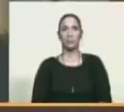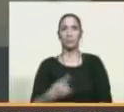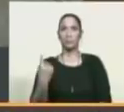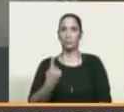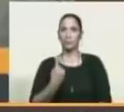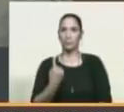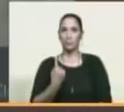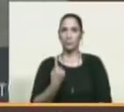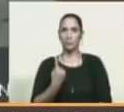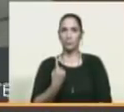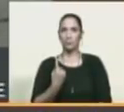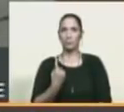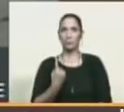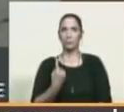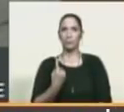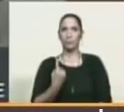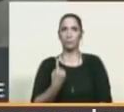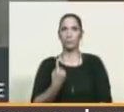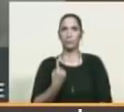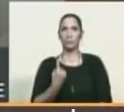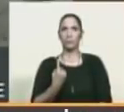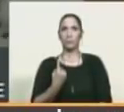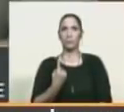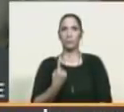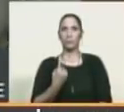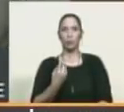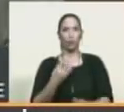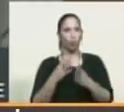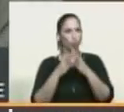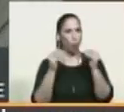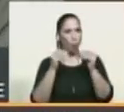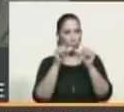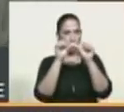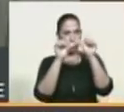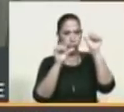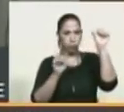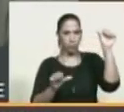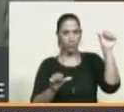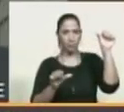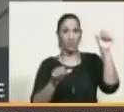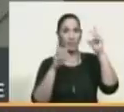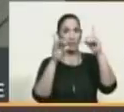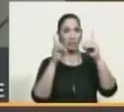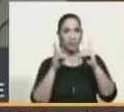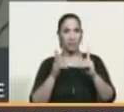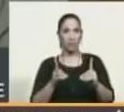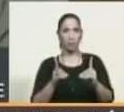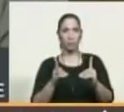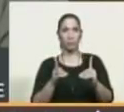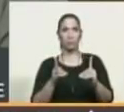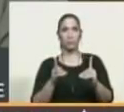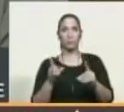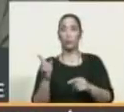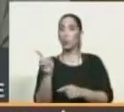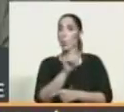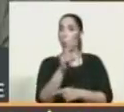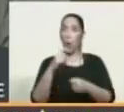Solo con lo que se desprende de esta decisión, que no es